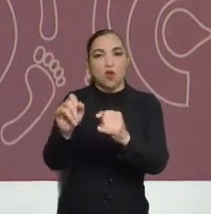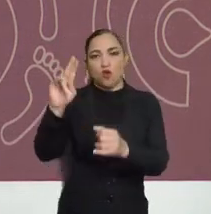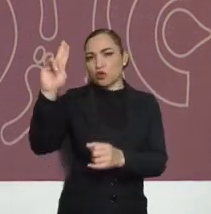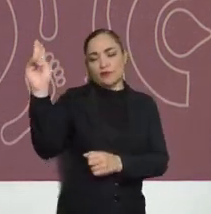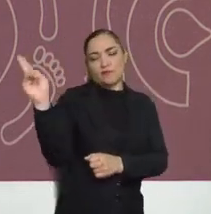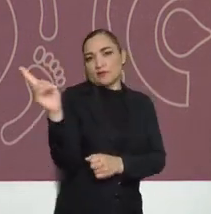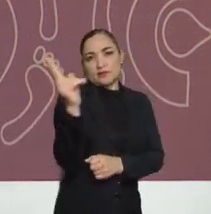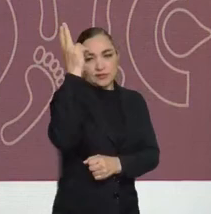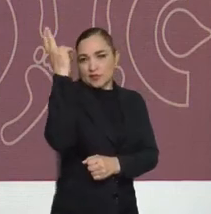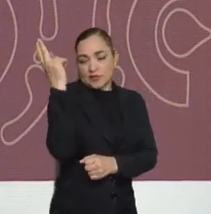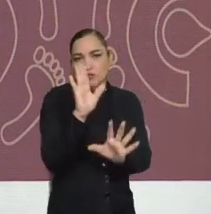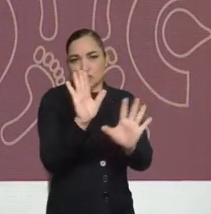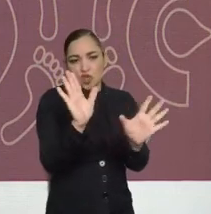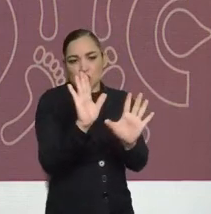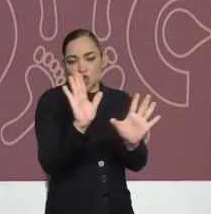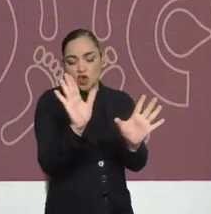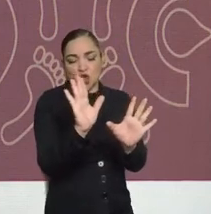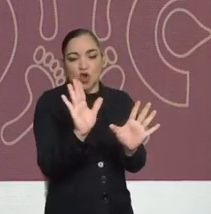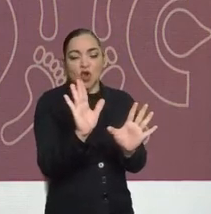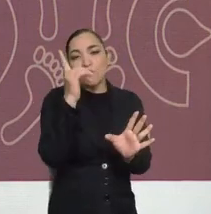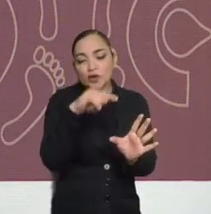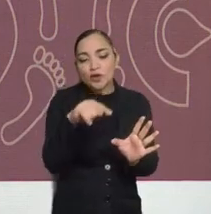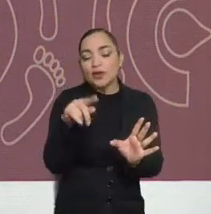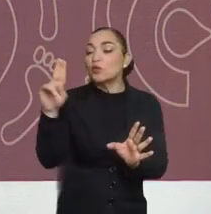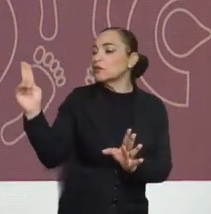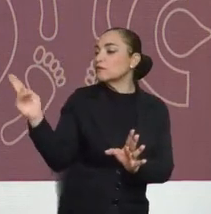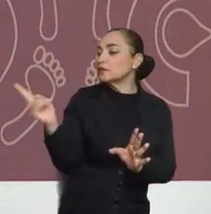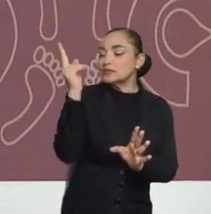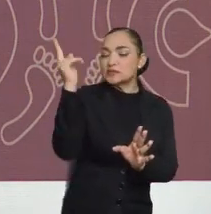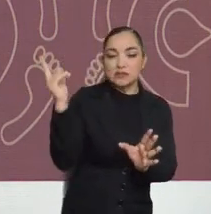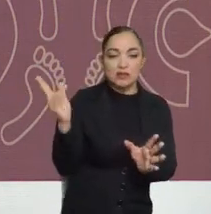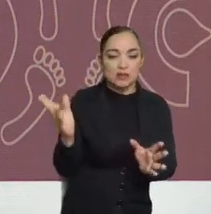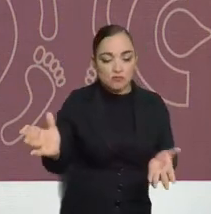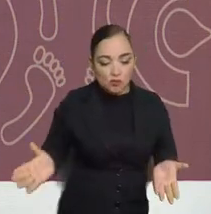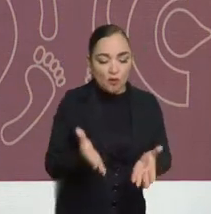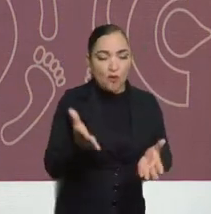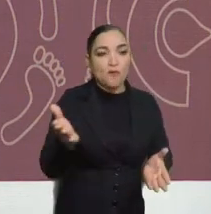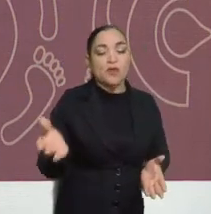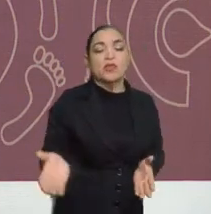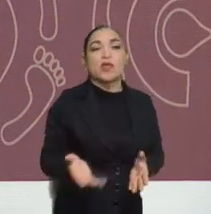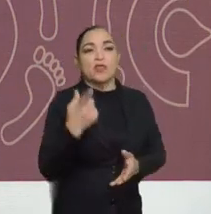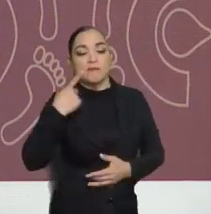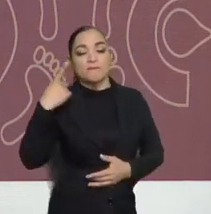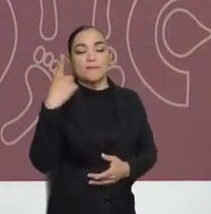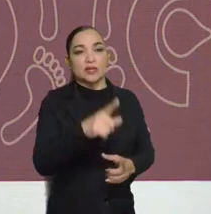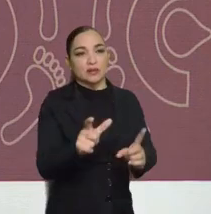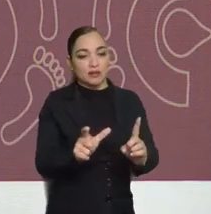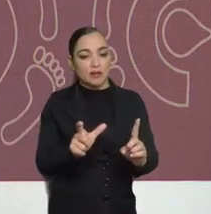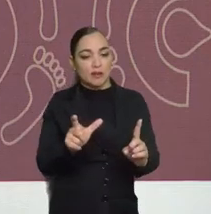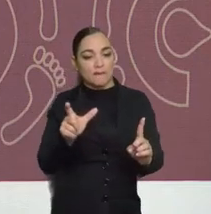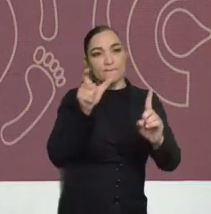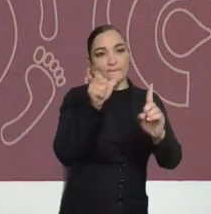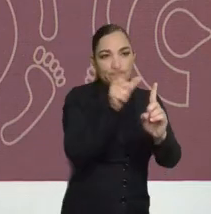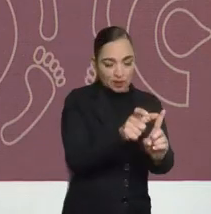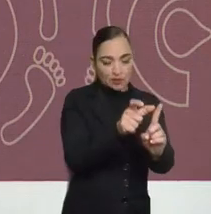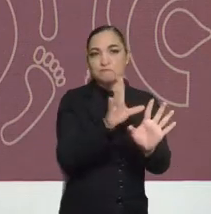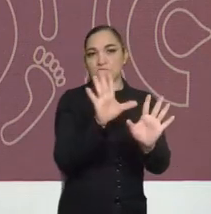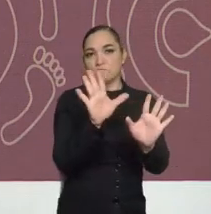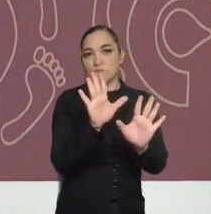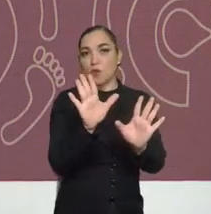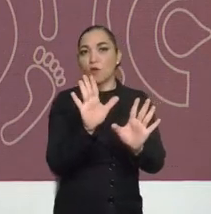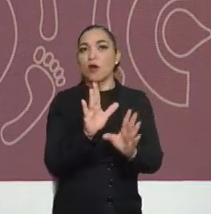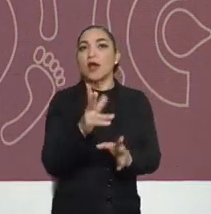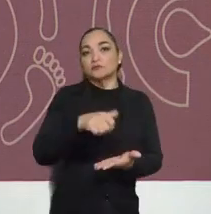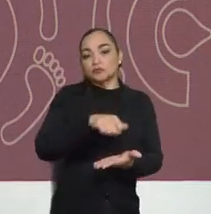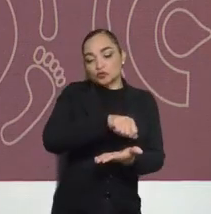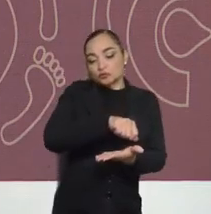tal no ha promovido demandas de amparo. De tal forma que si esa suspensión provisional, una vez que se celebre la